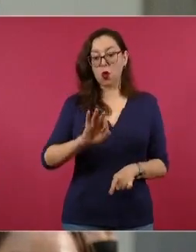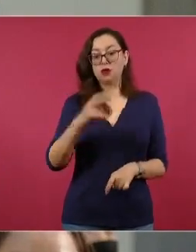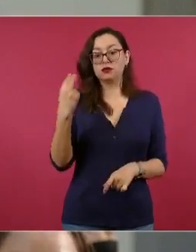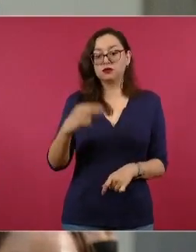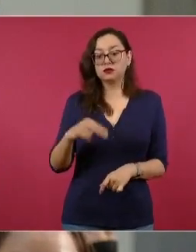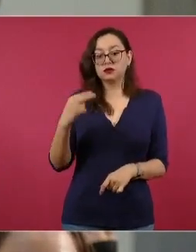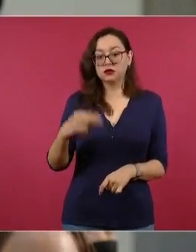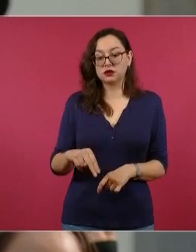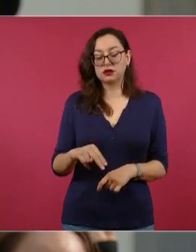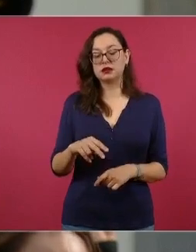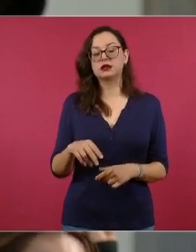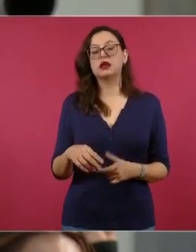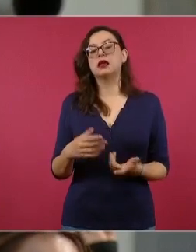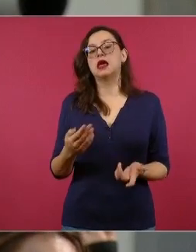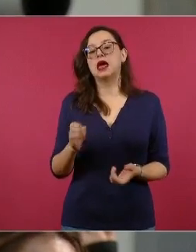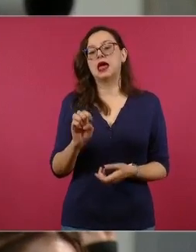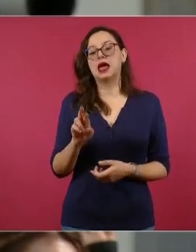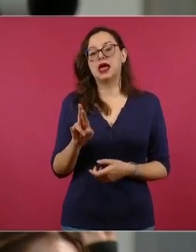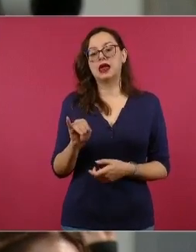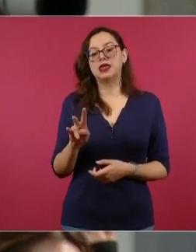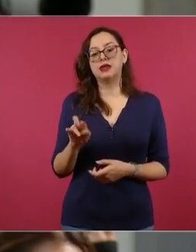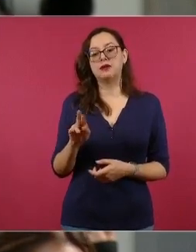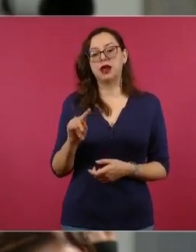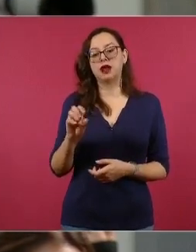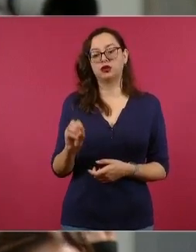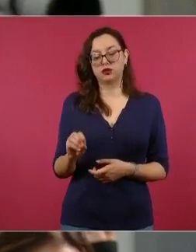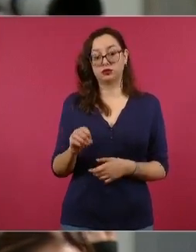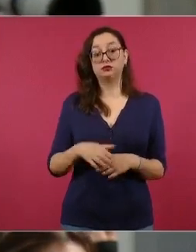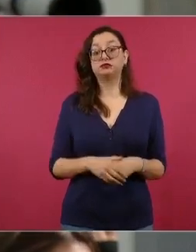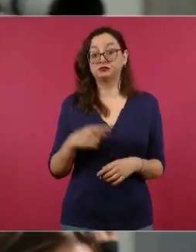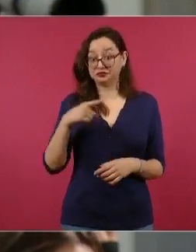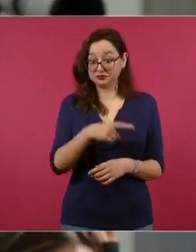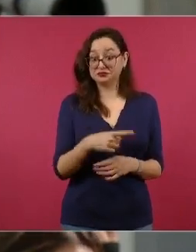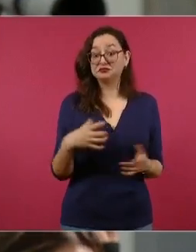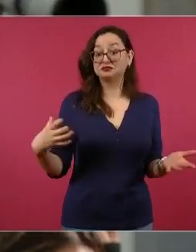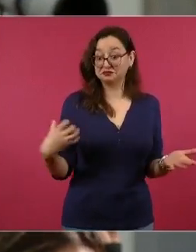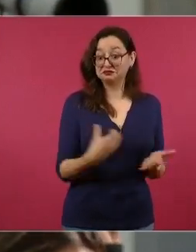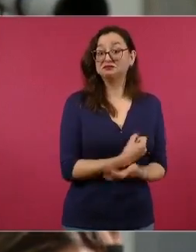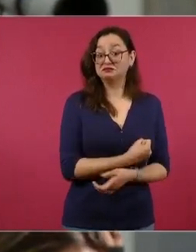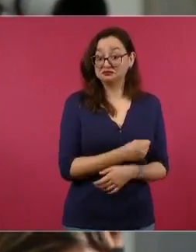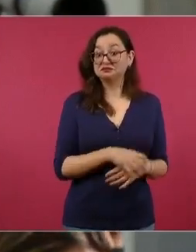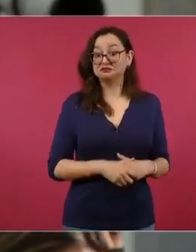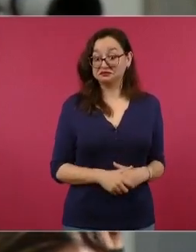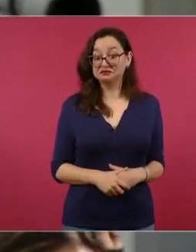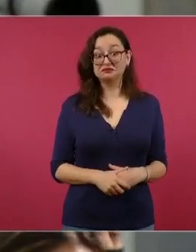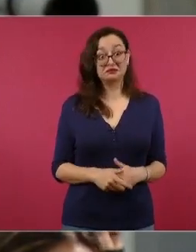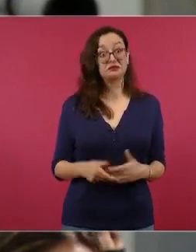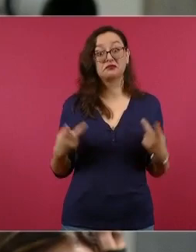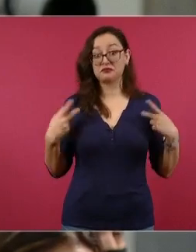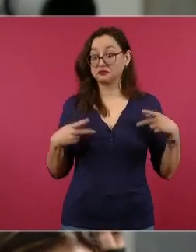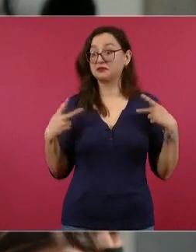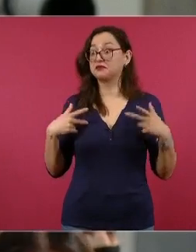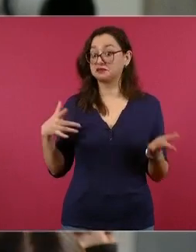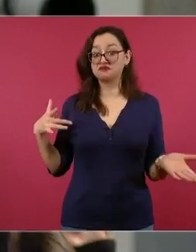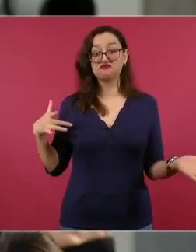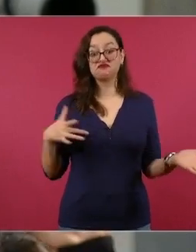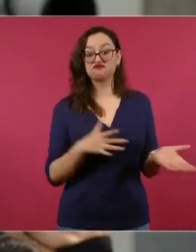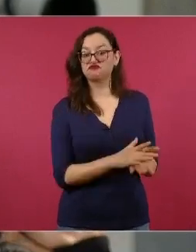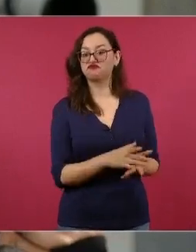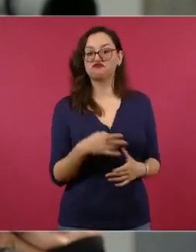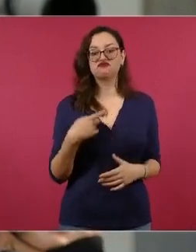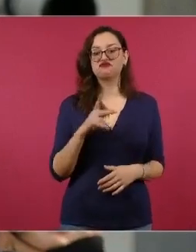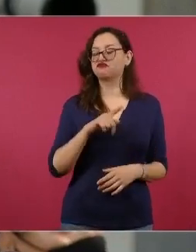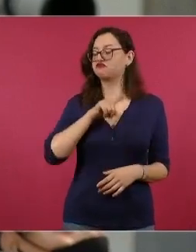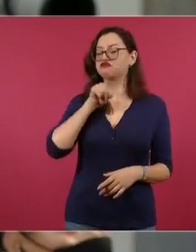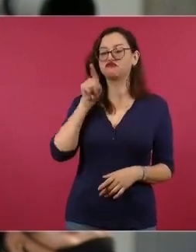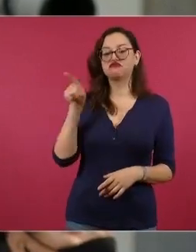joven que se llama Heriberto Grijalva. Ahora ganó, pero el comité electoral del municipio de Rayón no le quiere dar la